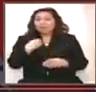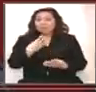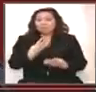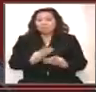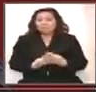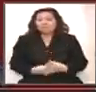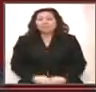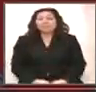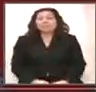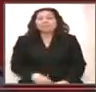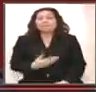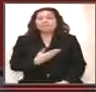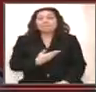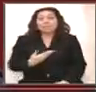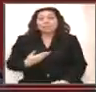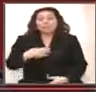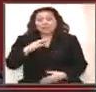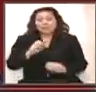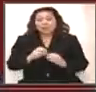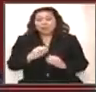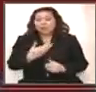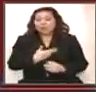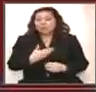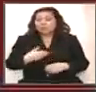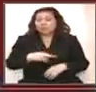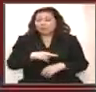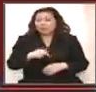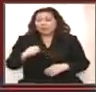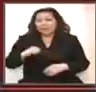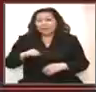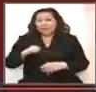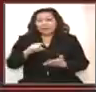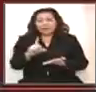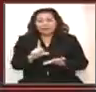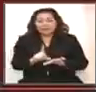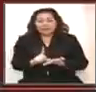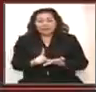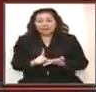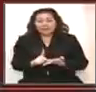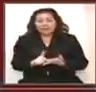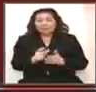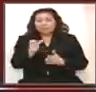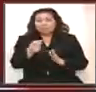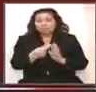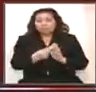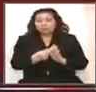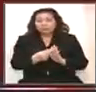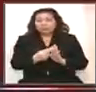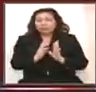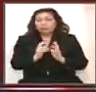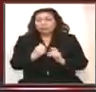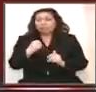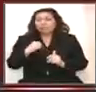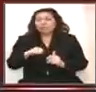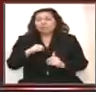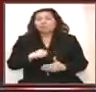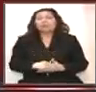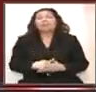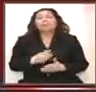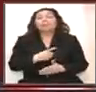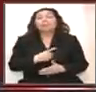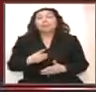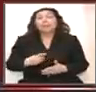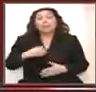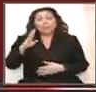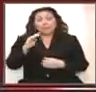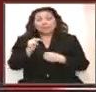Penitenciario, el presidente de la Asamblea Nacional de Gobiernos Regionales, el alcalde de Lima, un representante de la Asociación de Municipalidades, el director